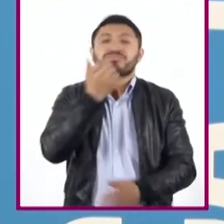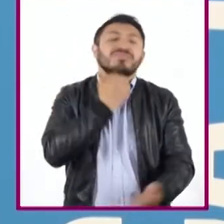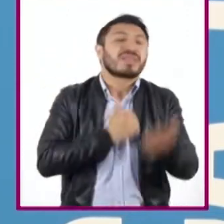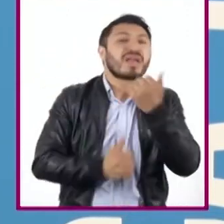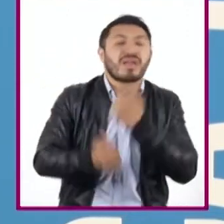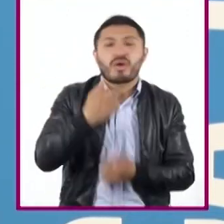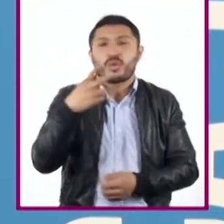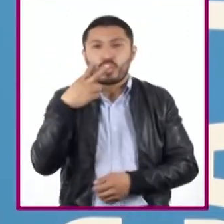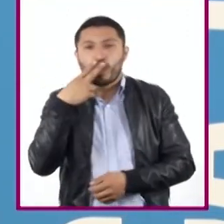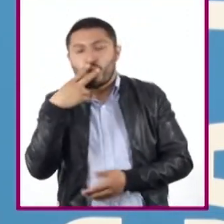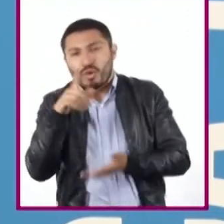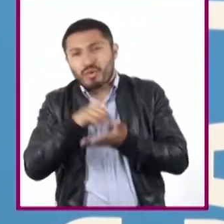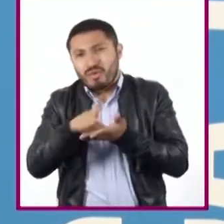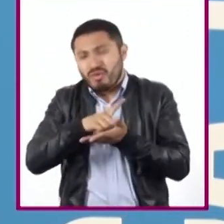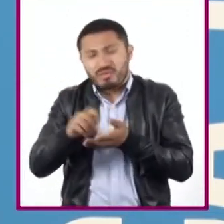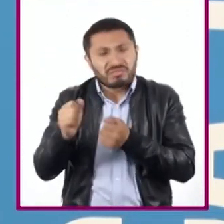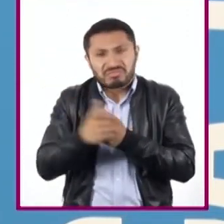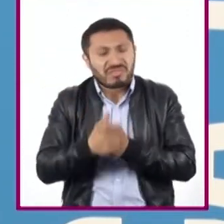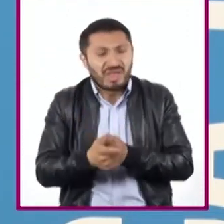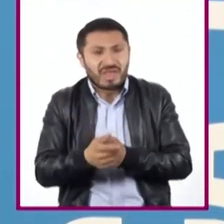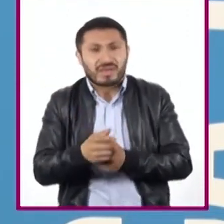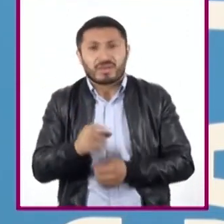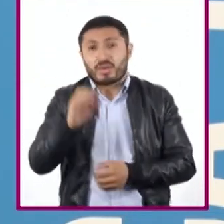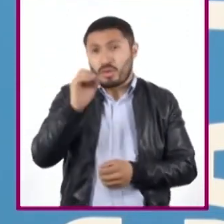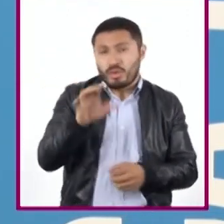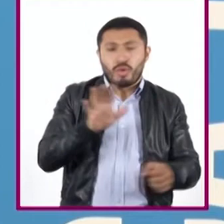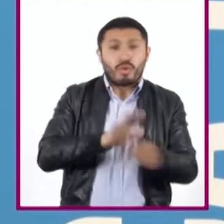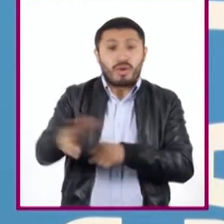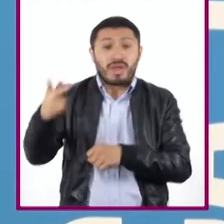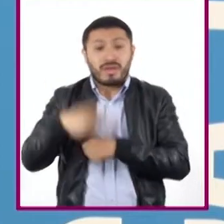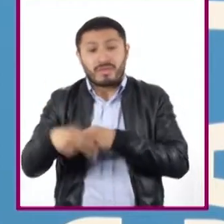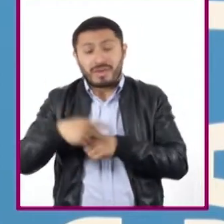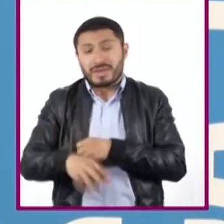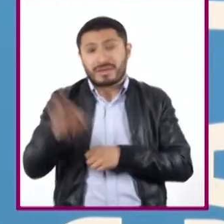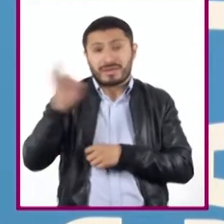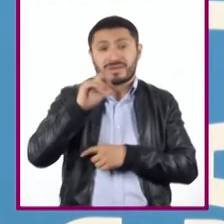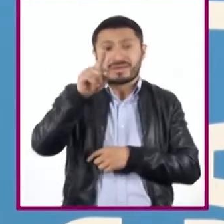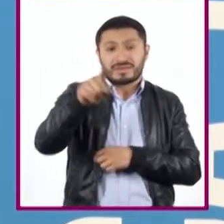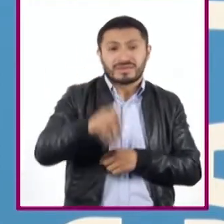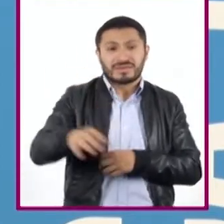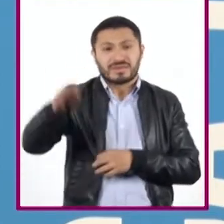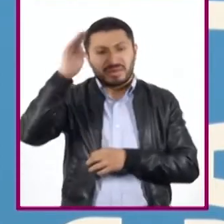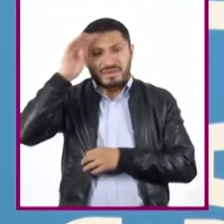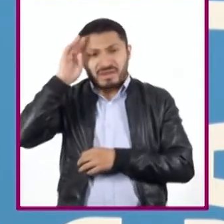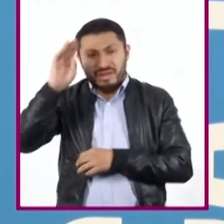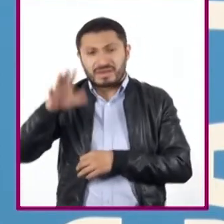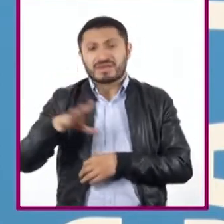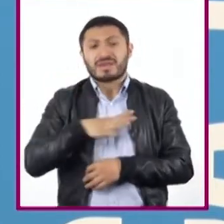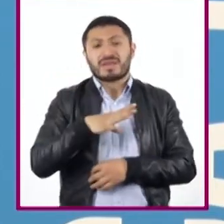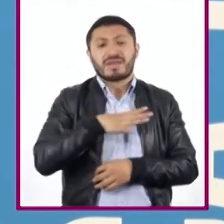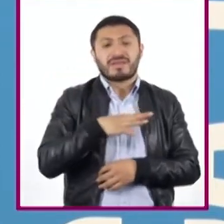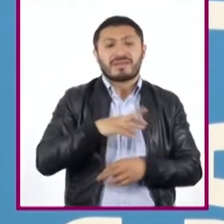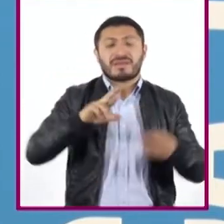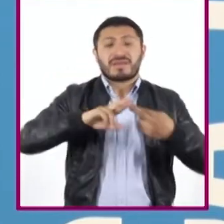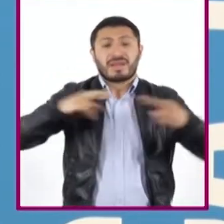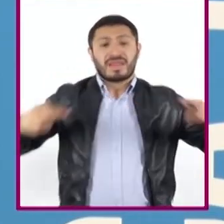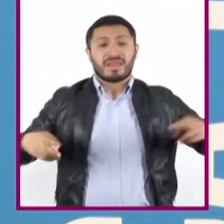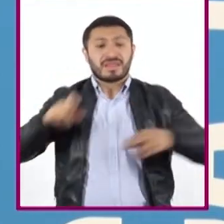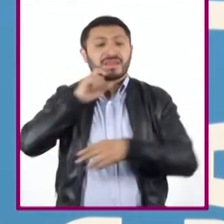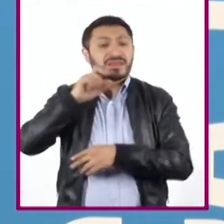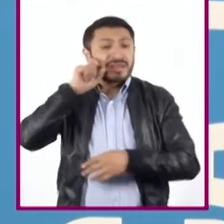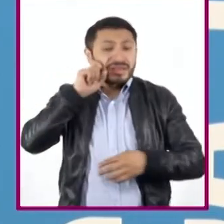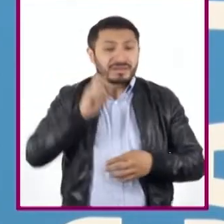o cigarro, o qué riesgos se enfrentan en caso de que estén pensando en tener relaciones